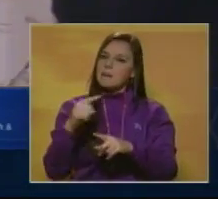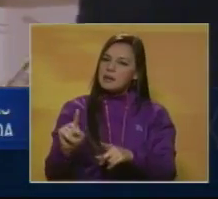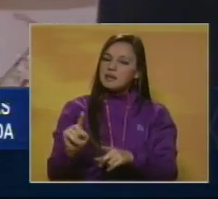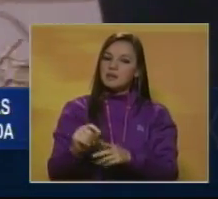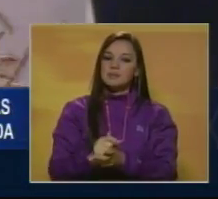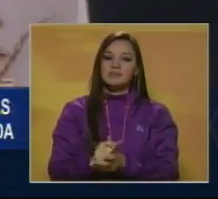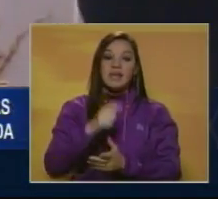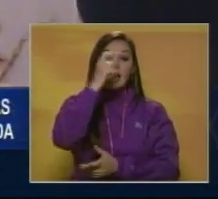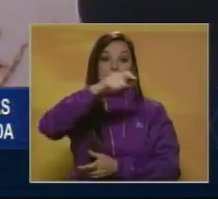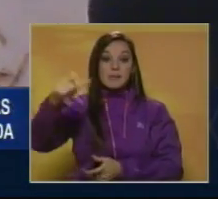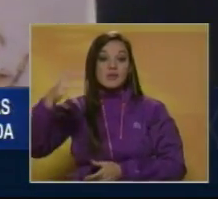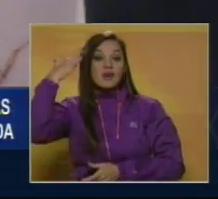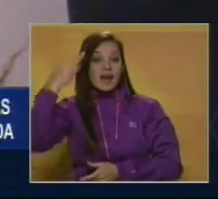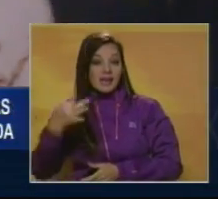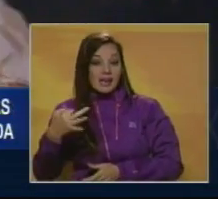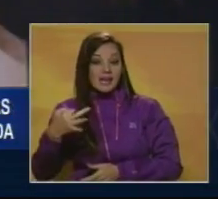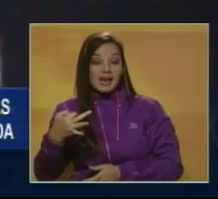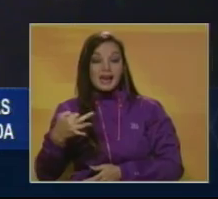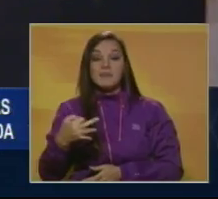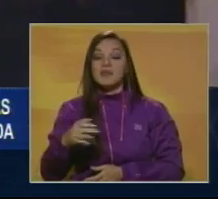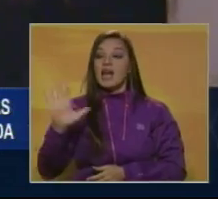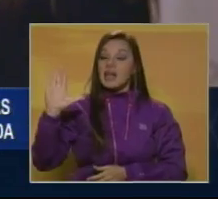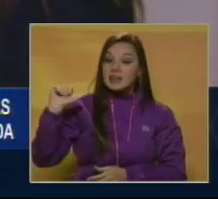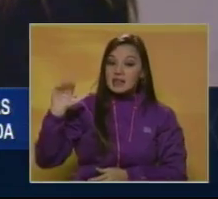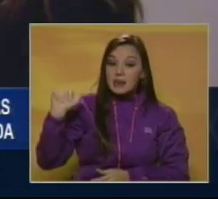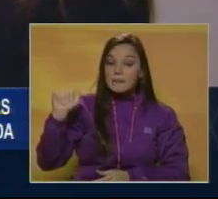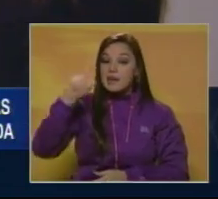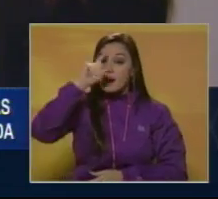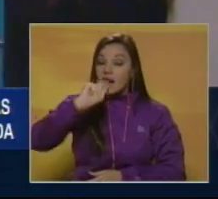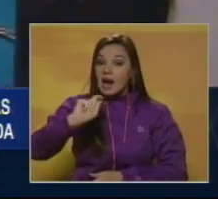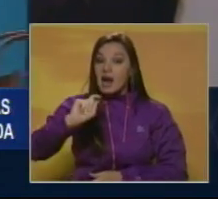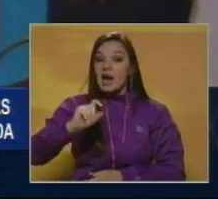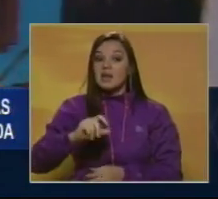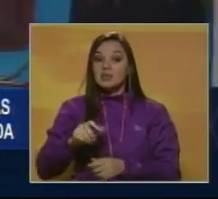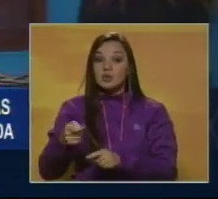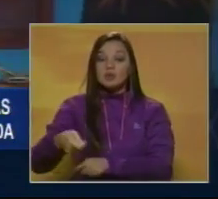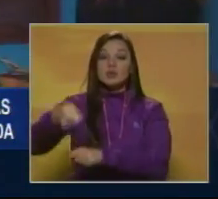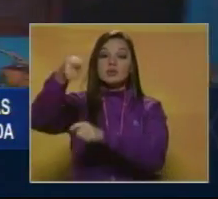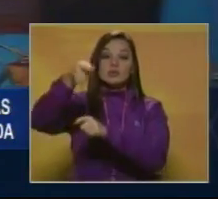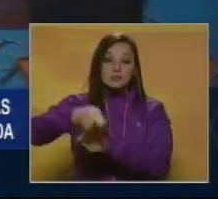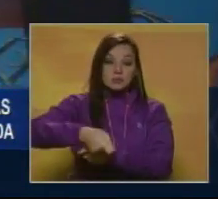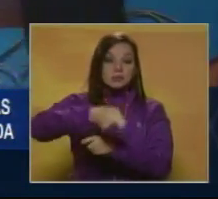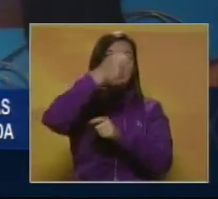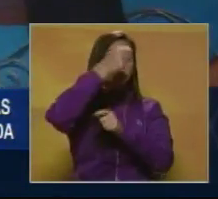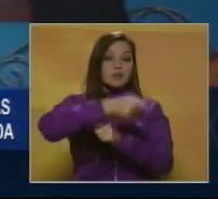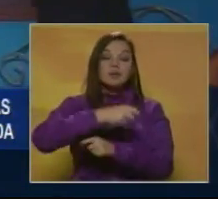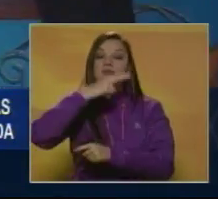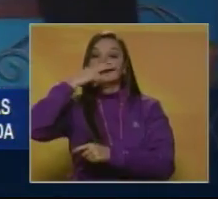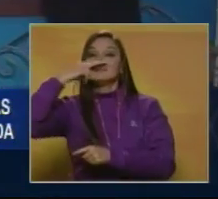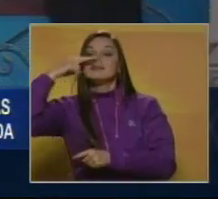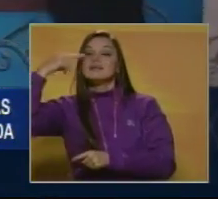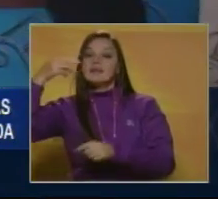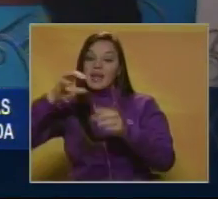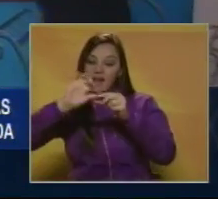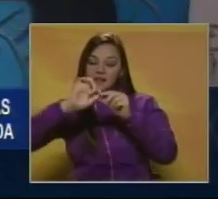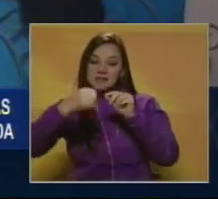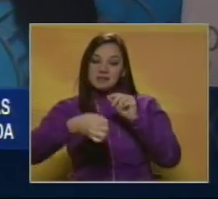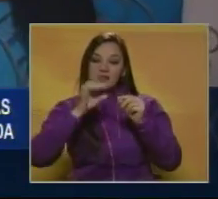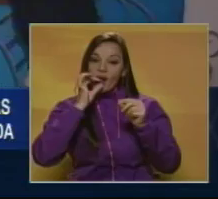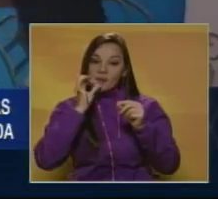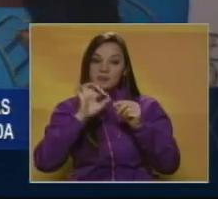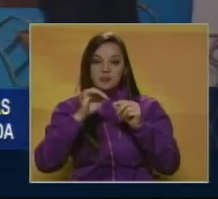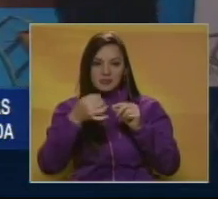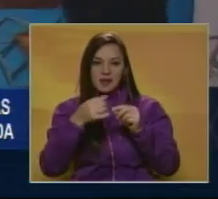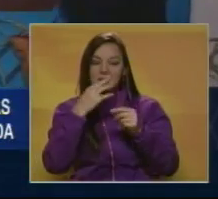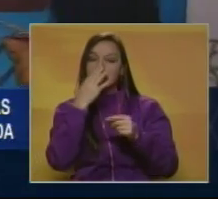creyentes de lo esotérico optan por despedir el año viejo y dar la bienvenida al nuevo usando los inciensos con aromas de mandarina. Otros acostumbran a